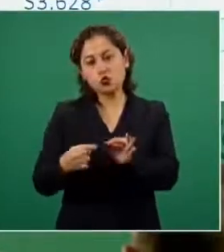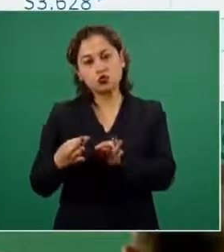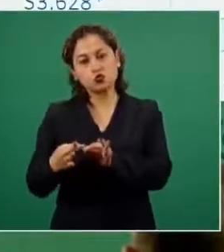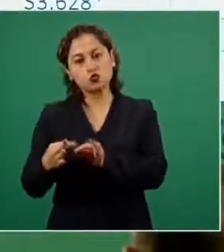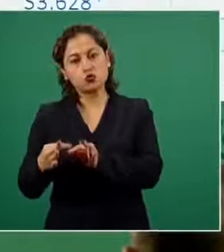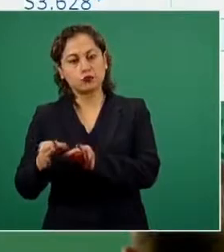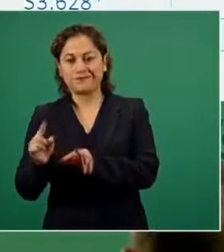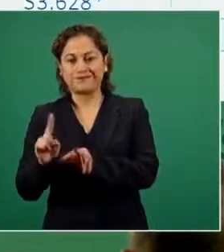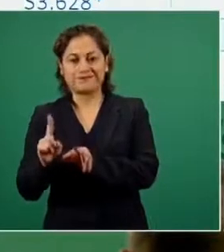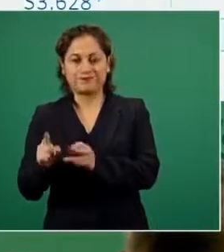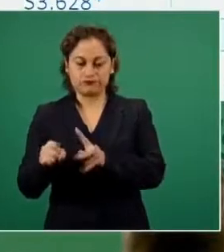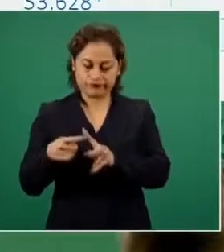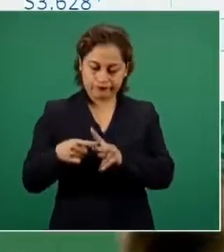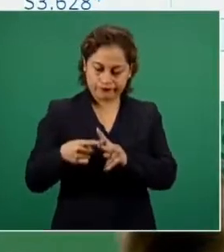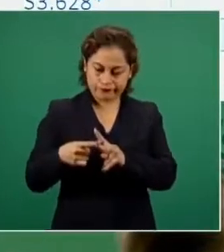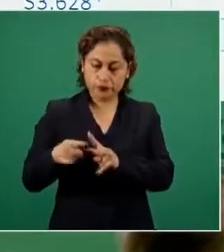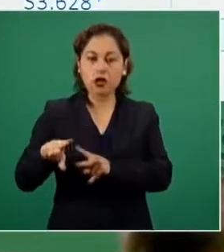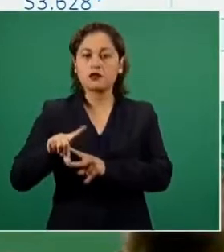en la